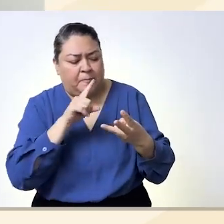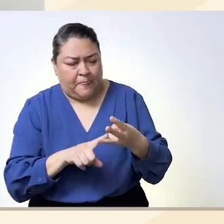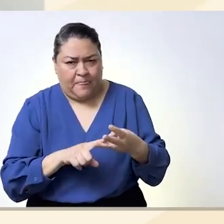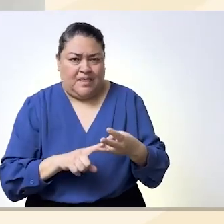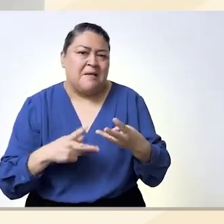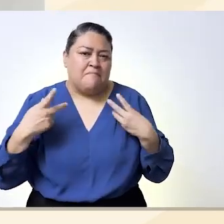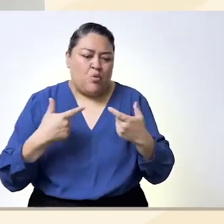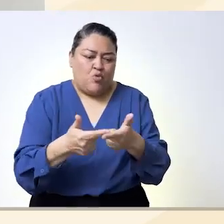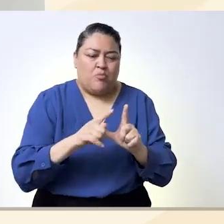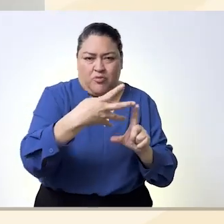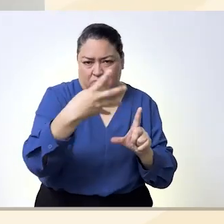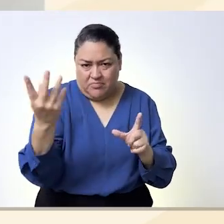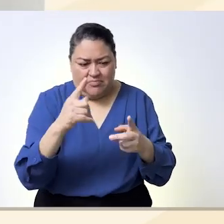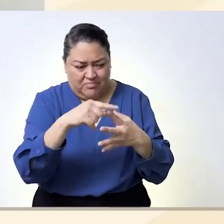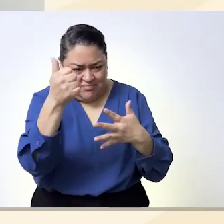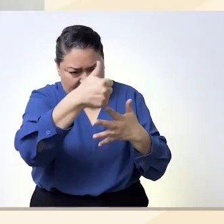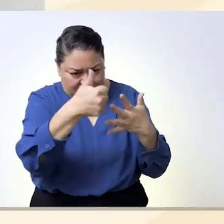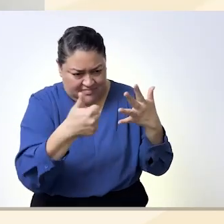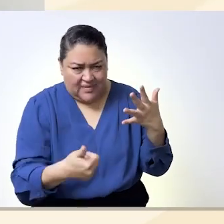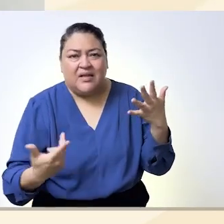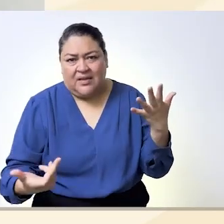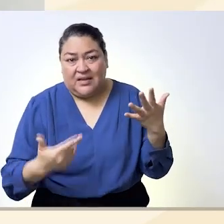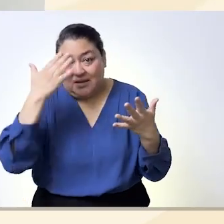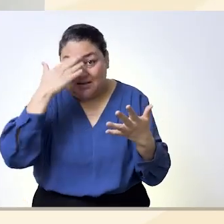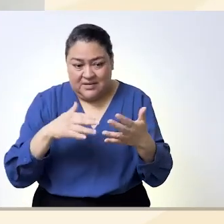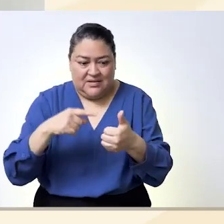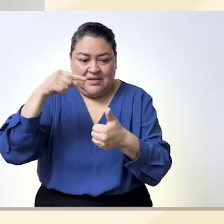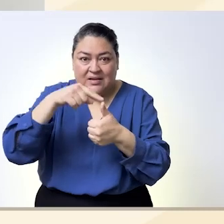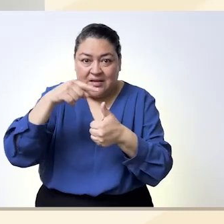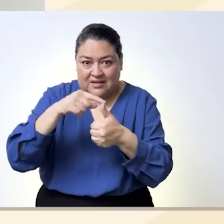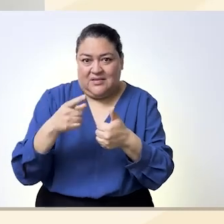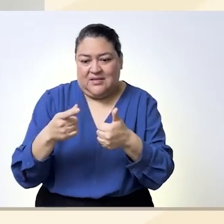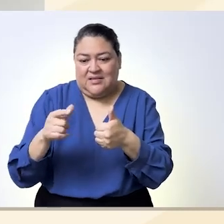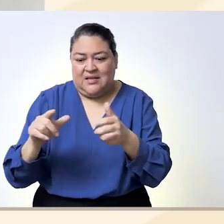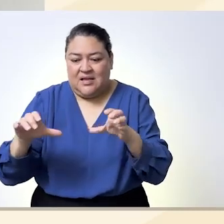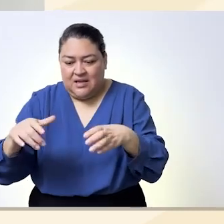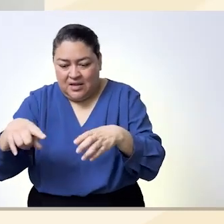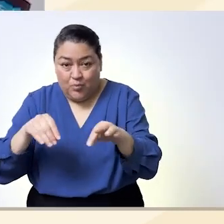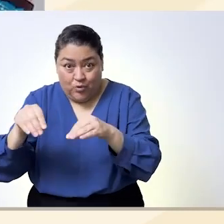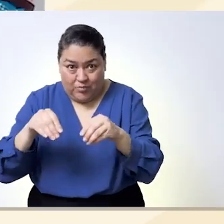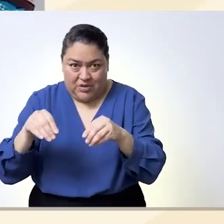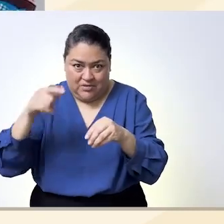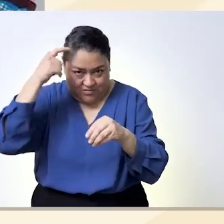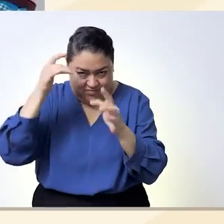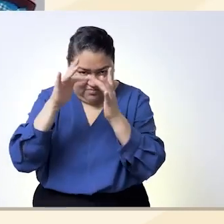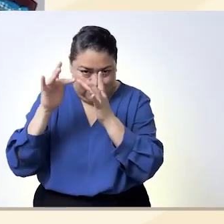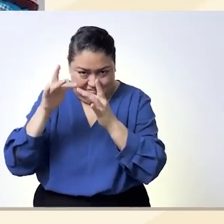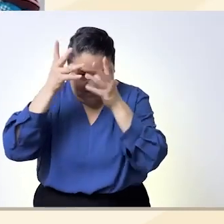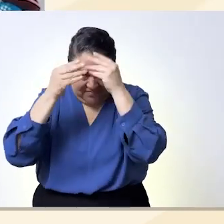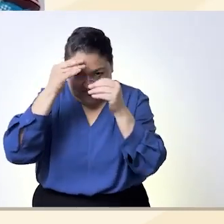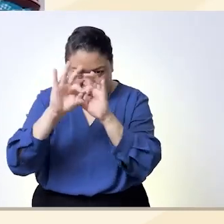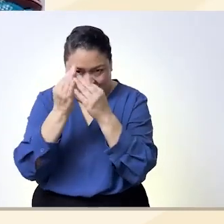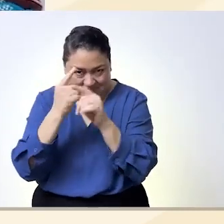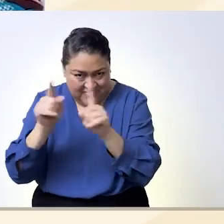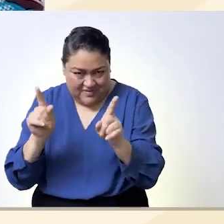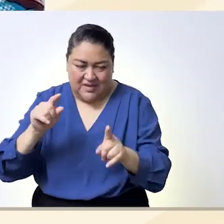el neurodivergente está chiquitito, en pañales, y no es así. En realidad se ha hecho un montón, pero no está igual de visibilizado, y también tiene que ver con